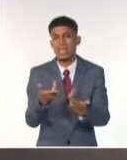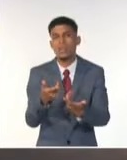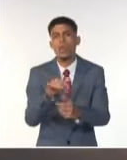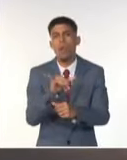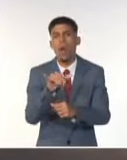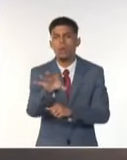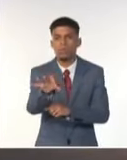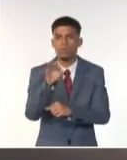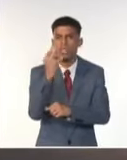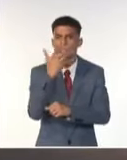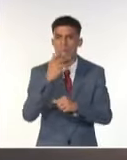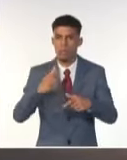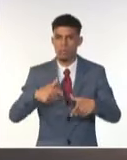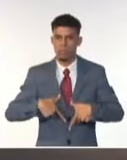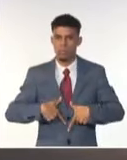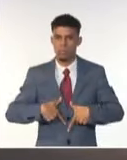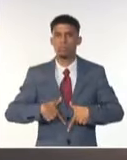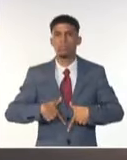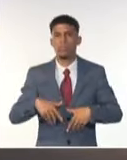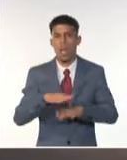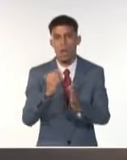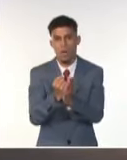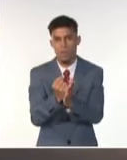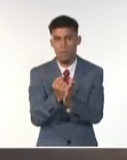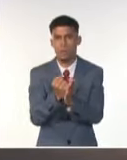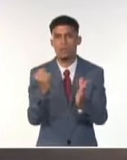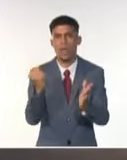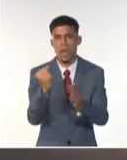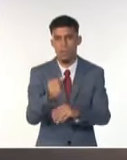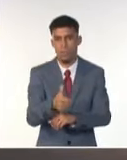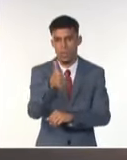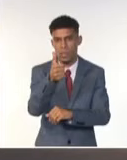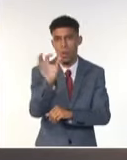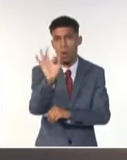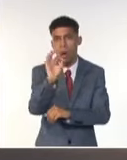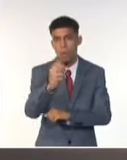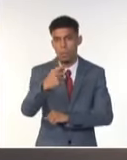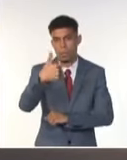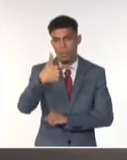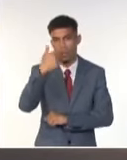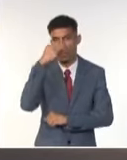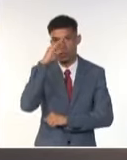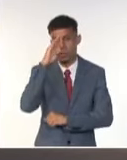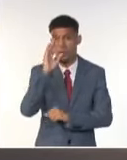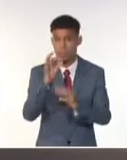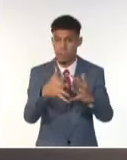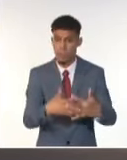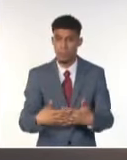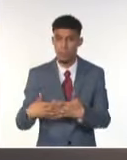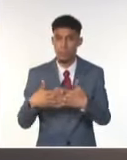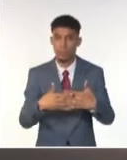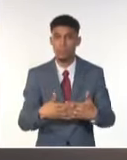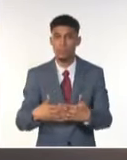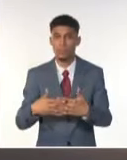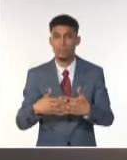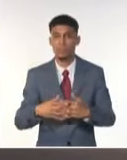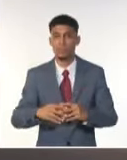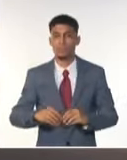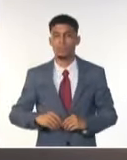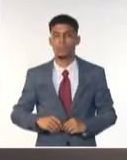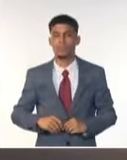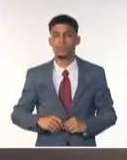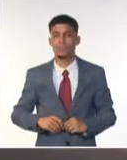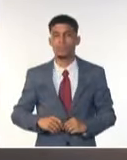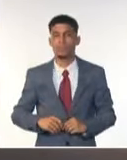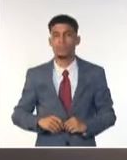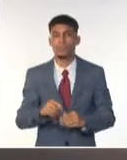ser ungido como el candidato a enfrentar al mandatario Joe Biden o a otro demócrata, da igual, en